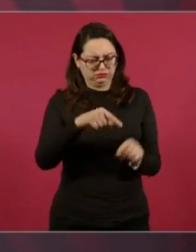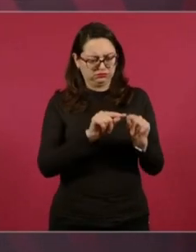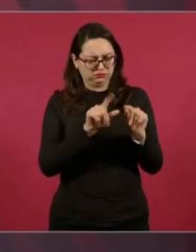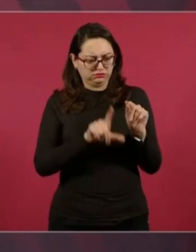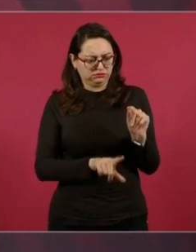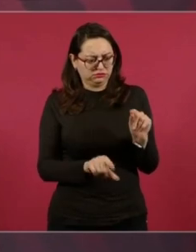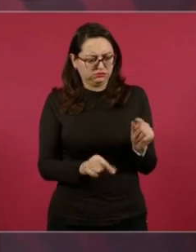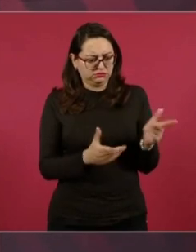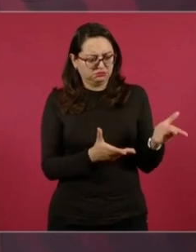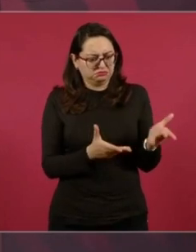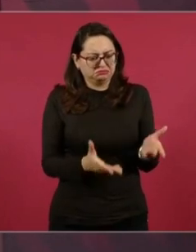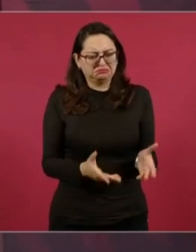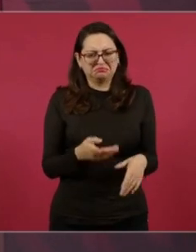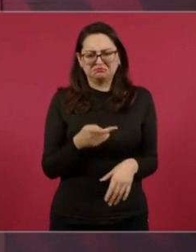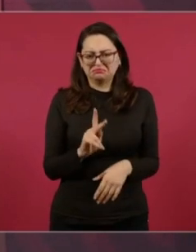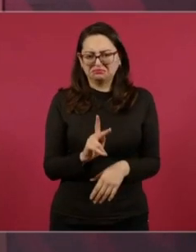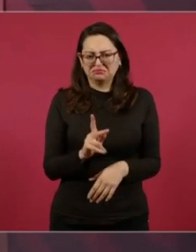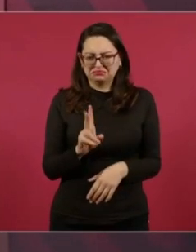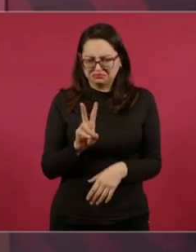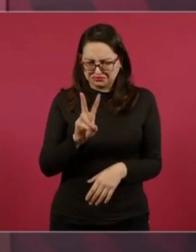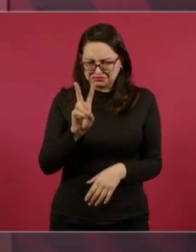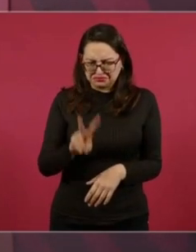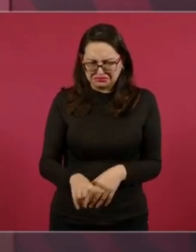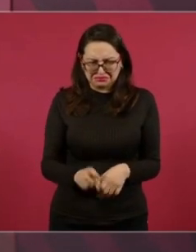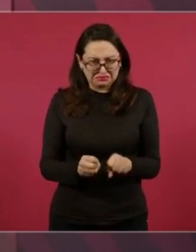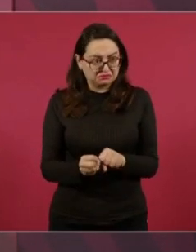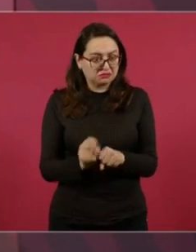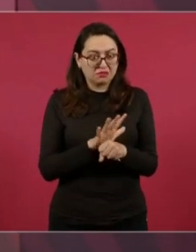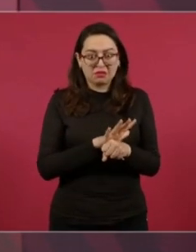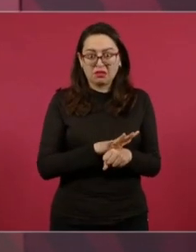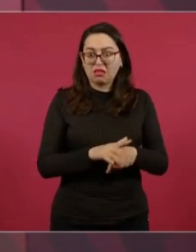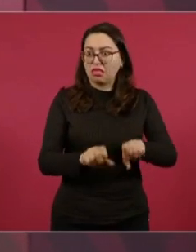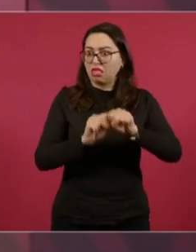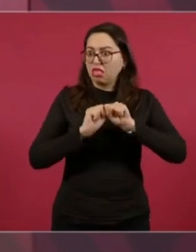Pero no pensábamos realmente